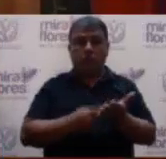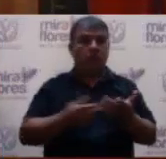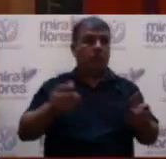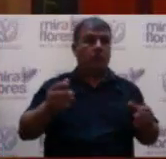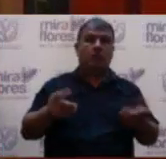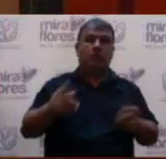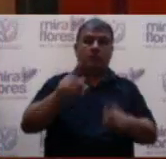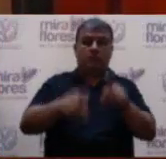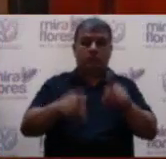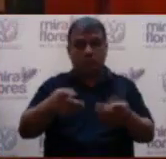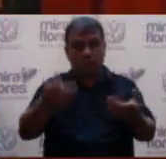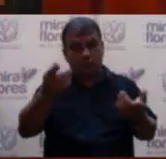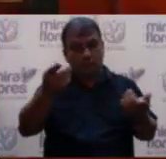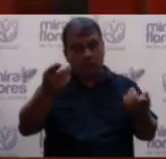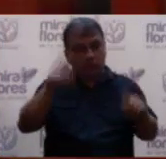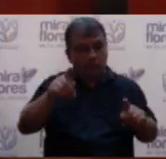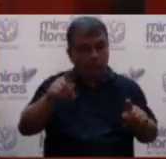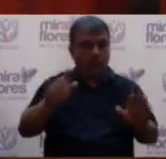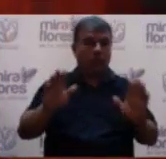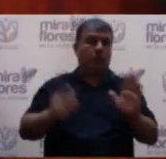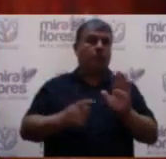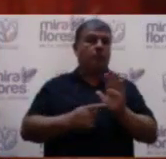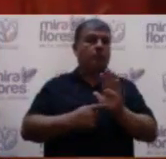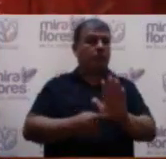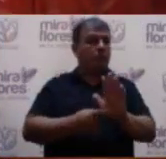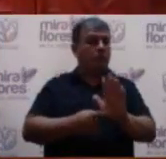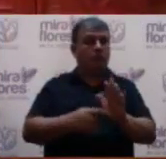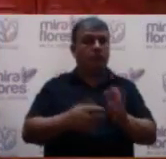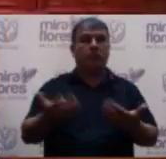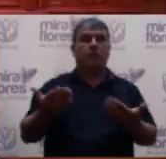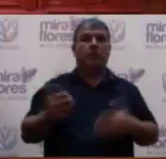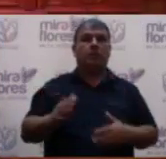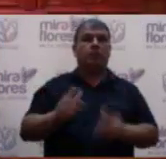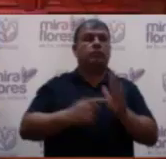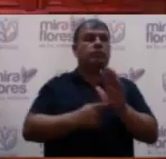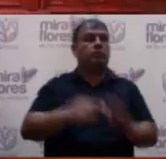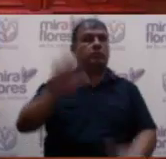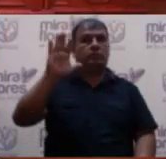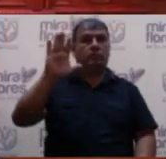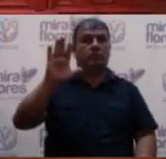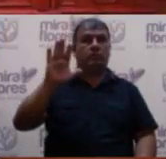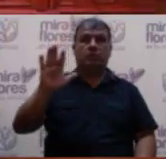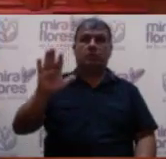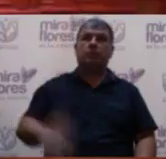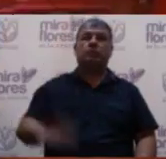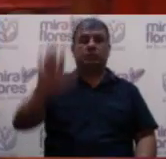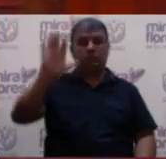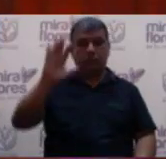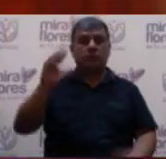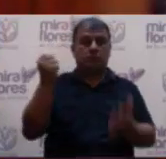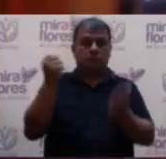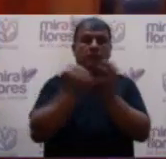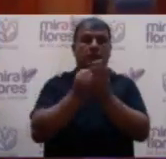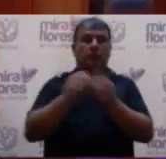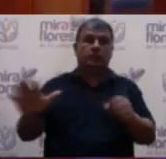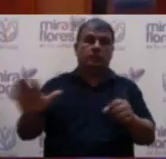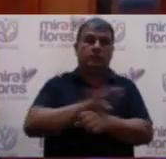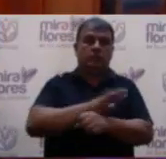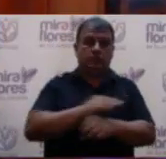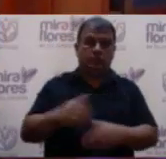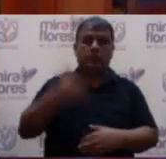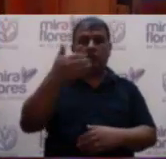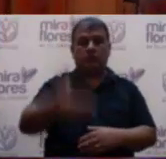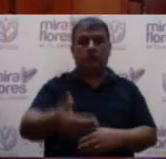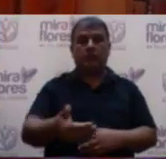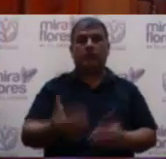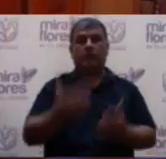favor de poner esta solicitud de dispensa a la orden del día, si no se expresa la señal de conformidad, se aprueba por unanimidad de votos, pasa